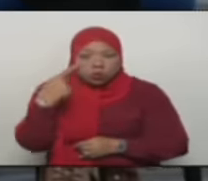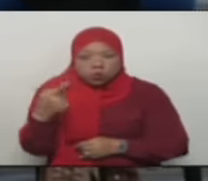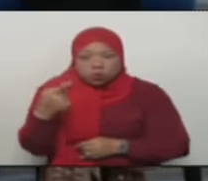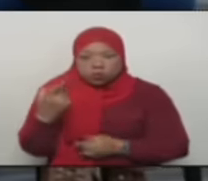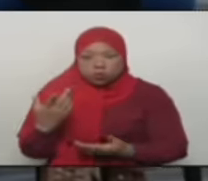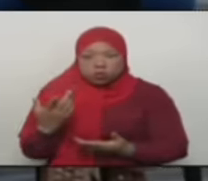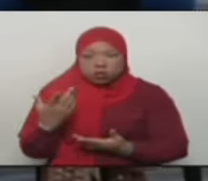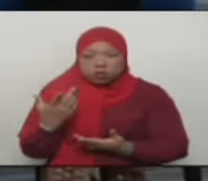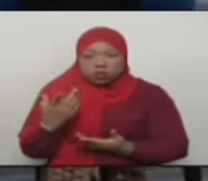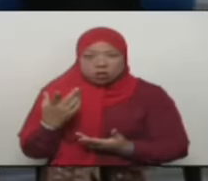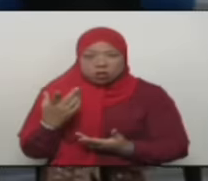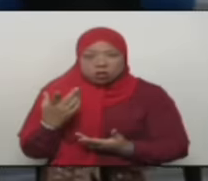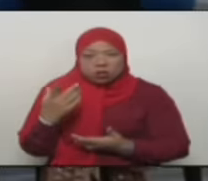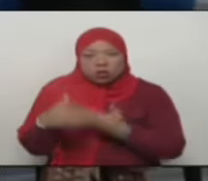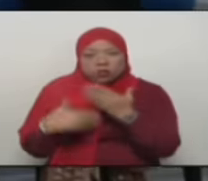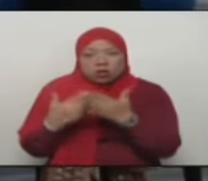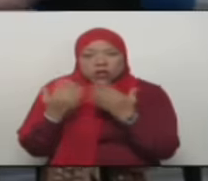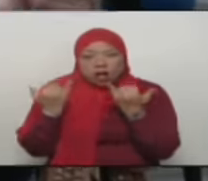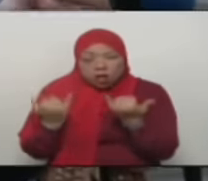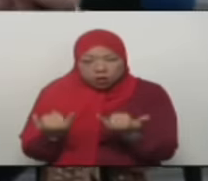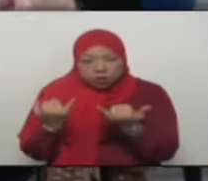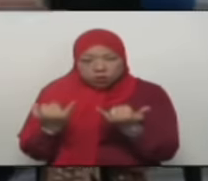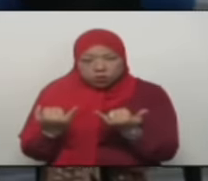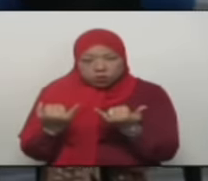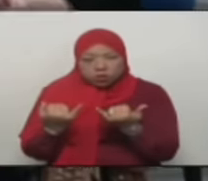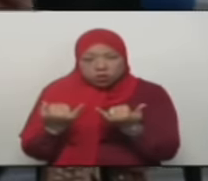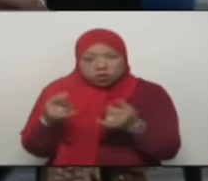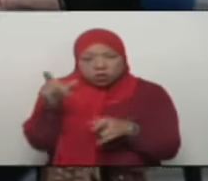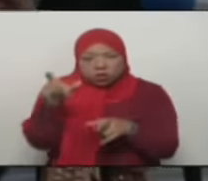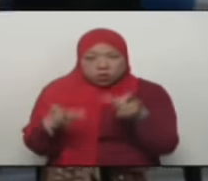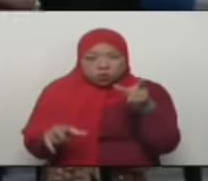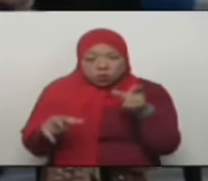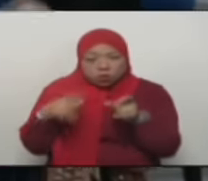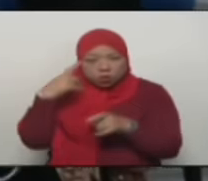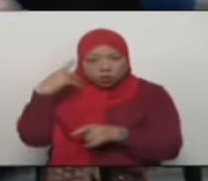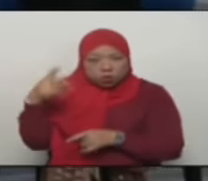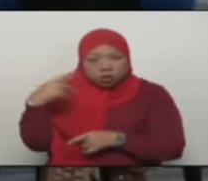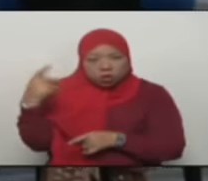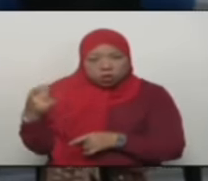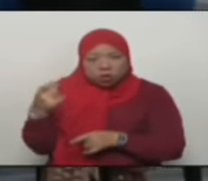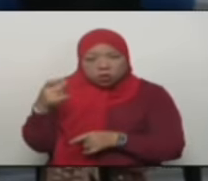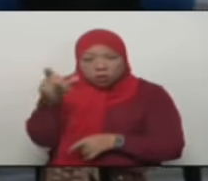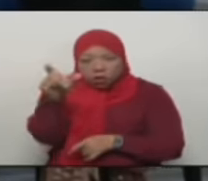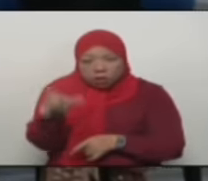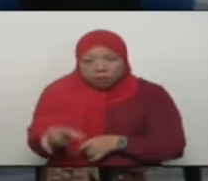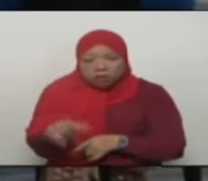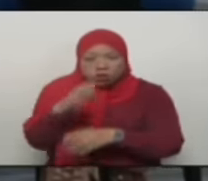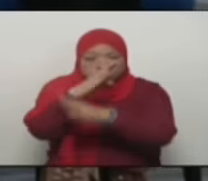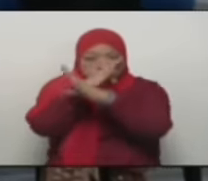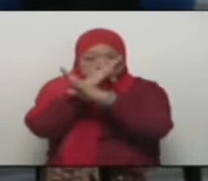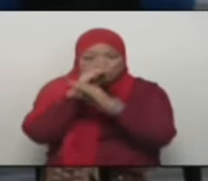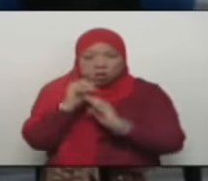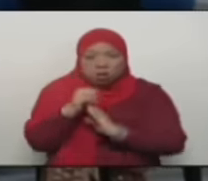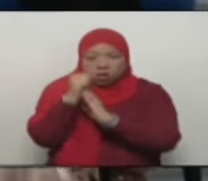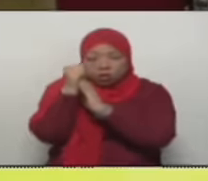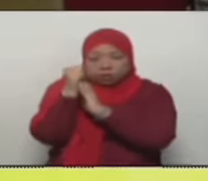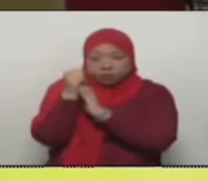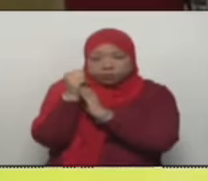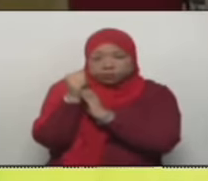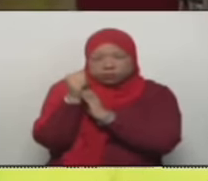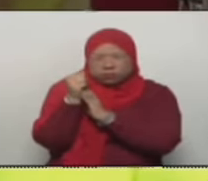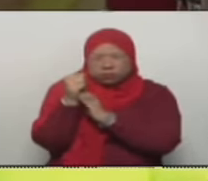vemos venir. Incluso ahora, este loco, este psicópata llamado Elon Musk, su gran proyecto futuro